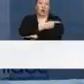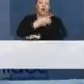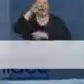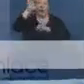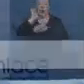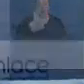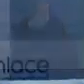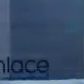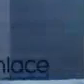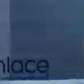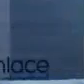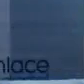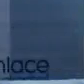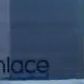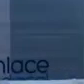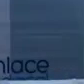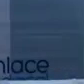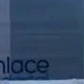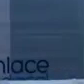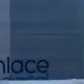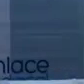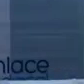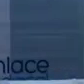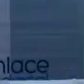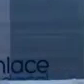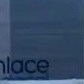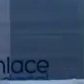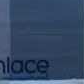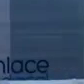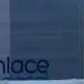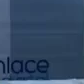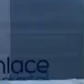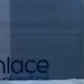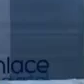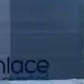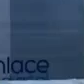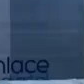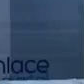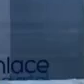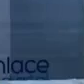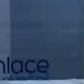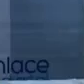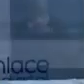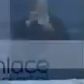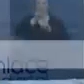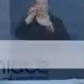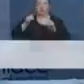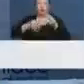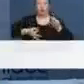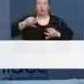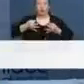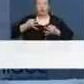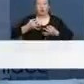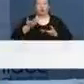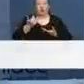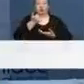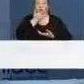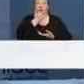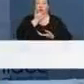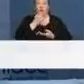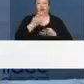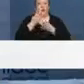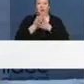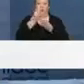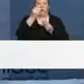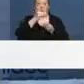mundial el jaguar de américa latina ahora somos noticias pero por un sistema de justicia que da risa por los